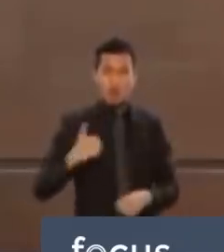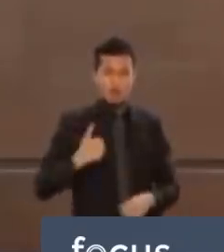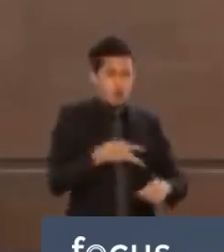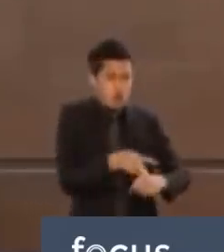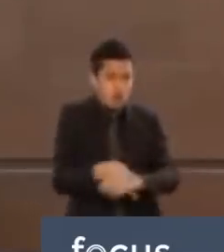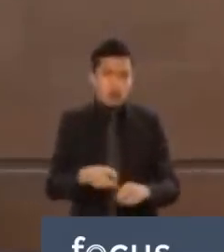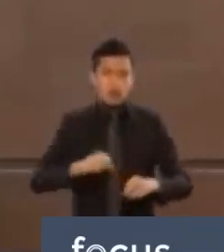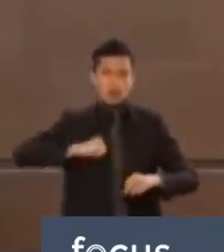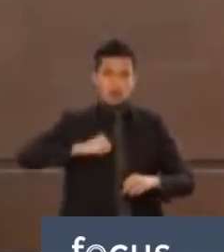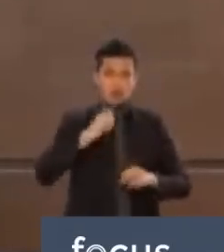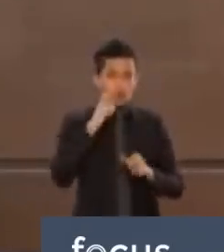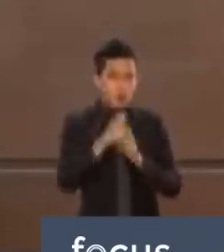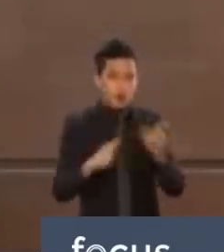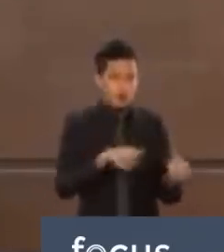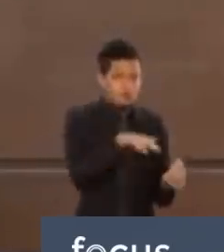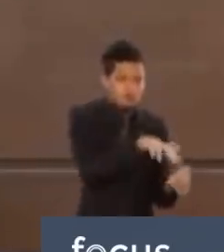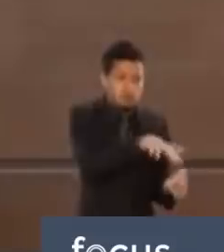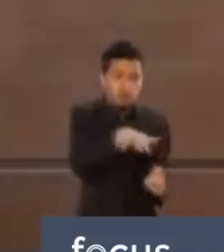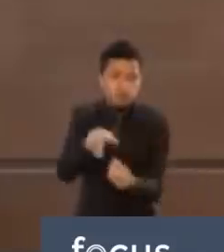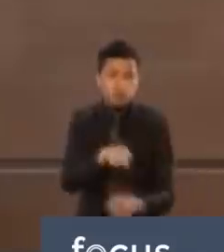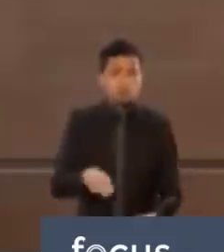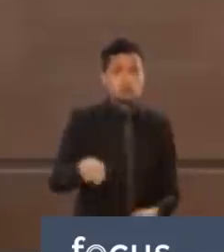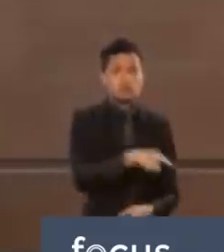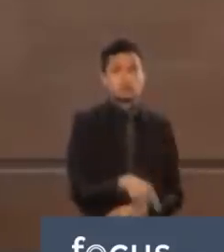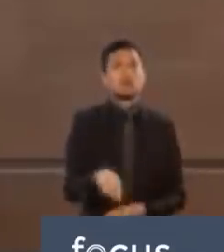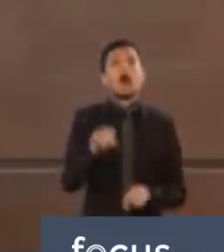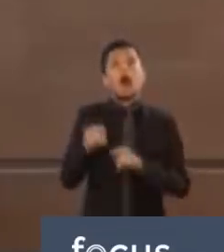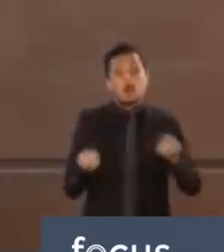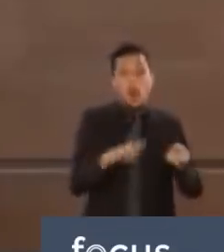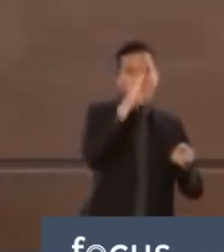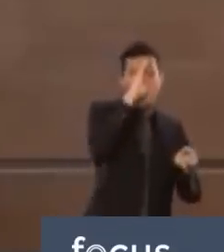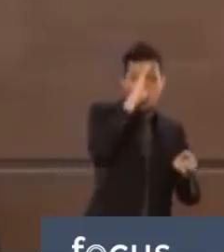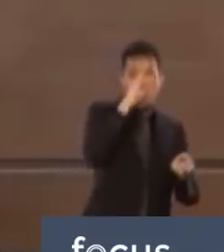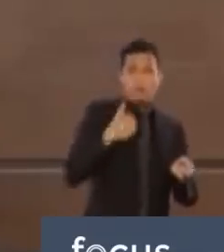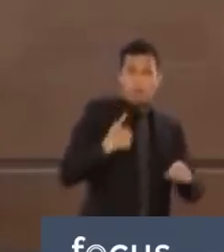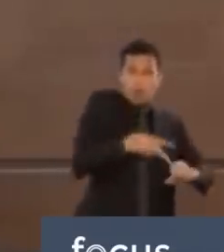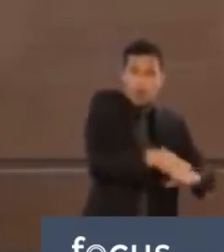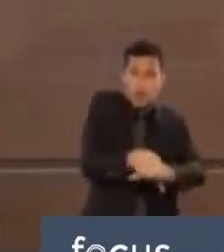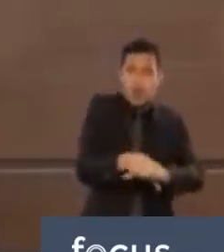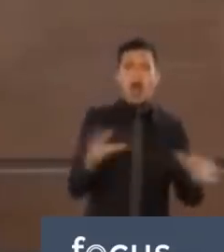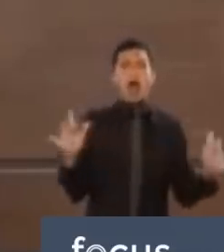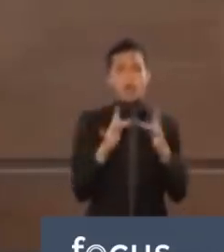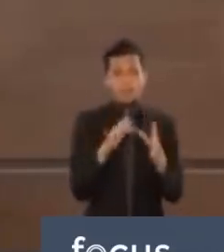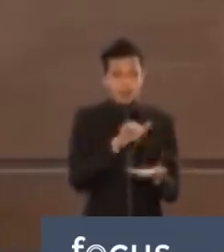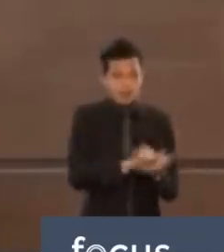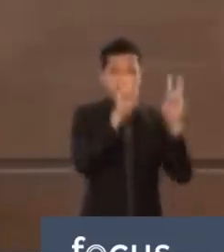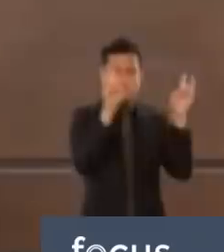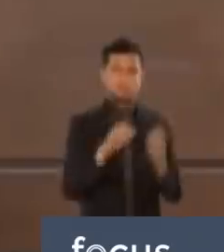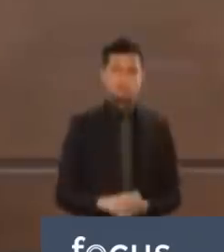los derechos humanos, entre ellas casos de violencia y abuso policial. Lo segundo que quisiera decir es